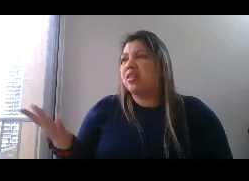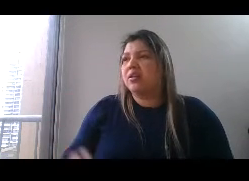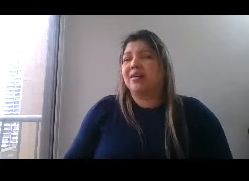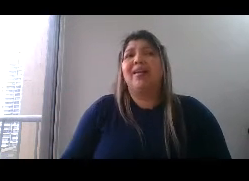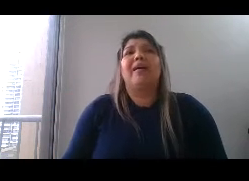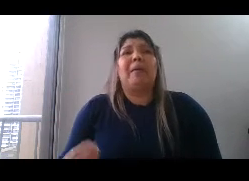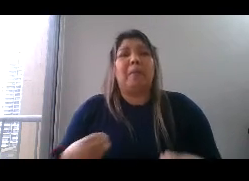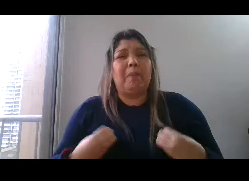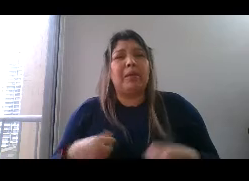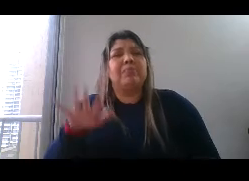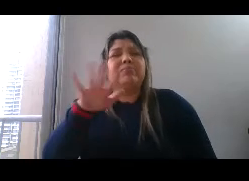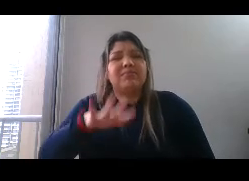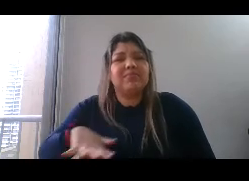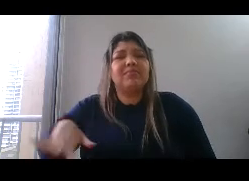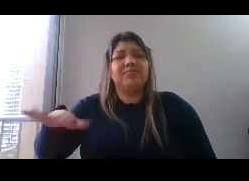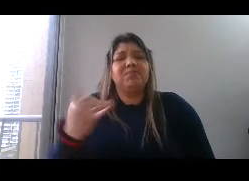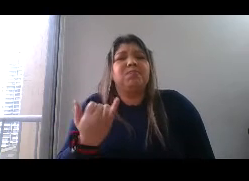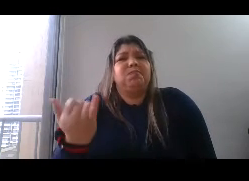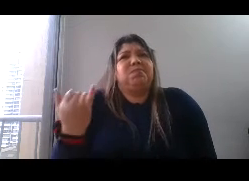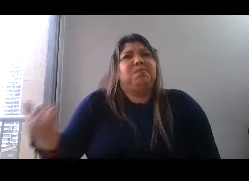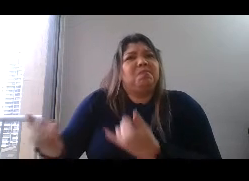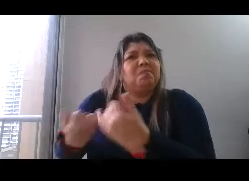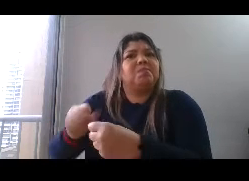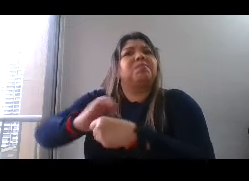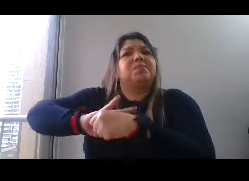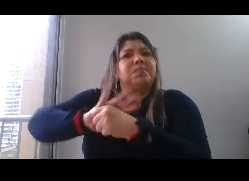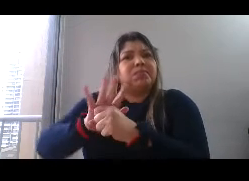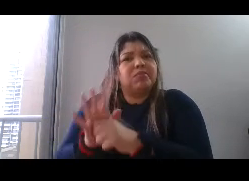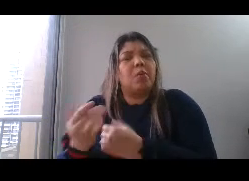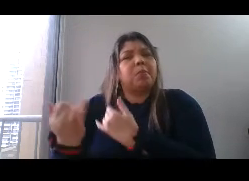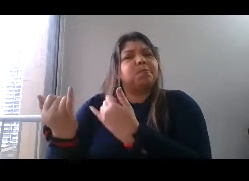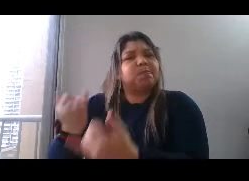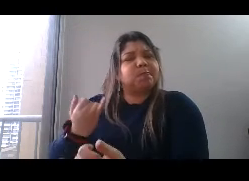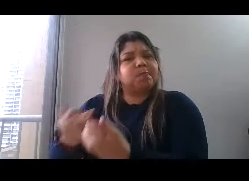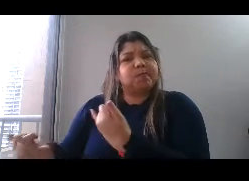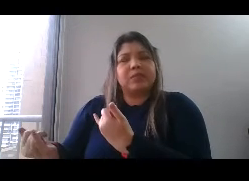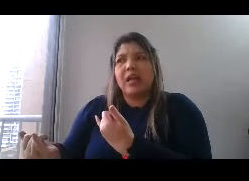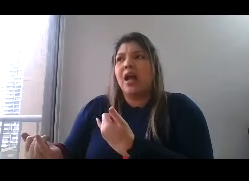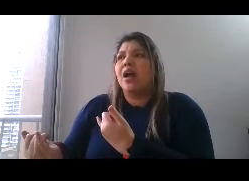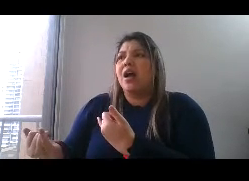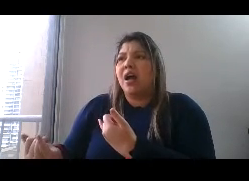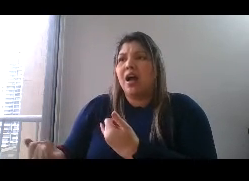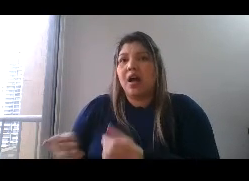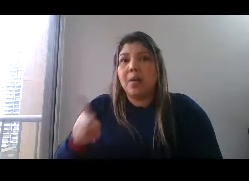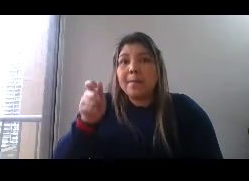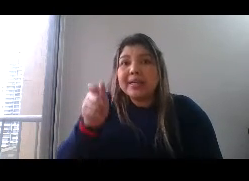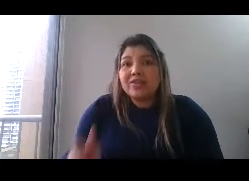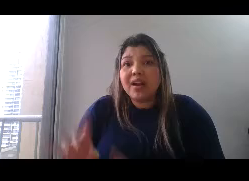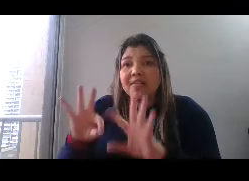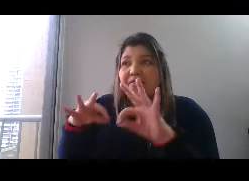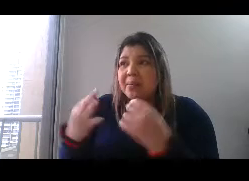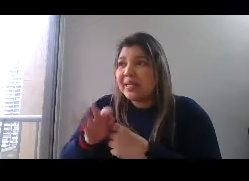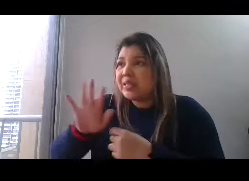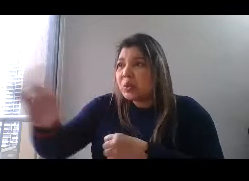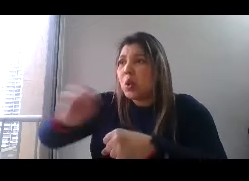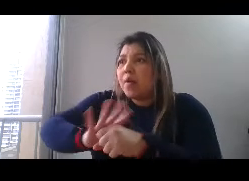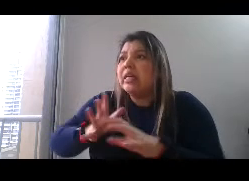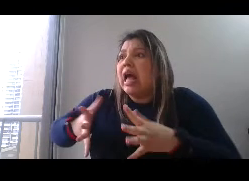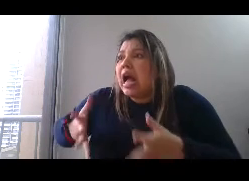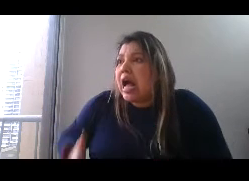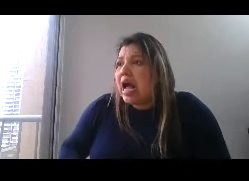se han encontrado casos de COVID-19, comparte con un familiar que ha sido positivo para COVID-19